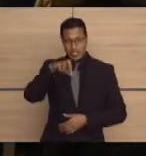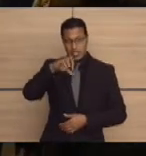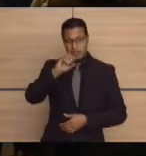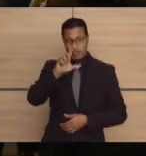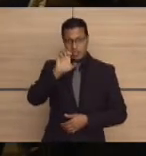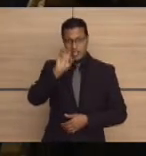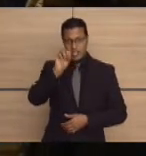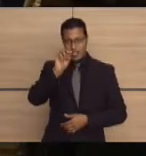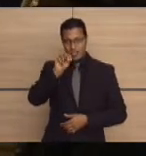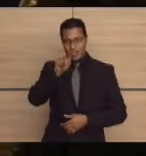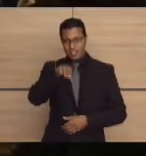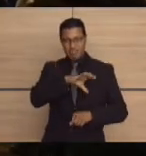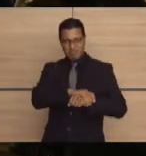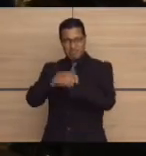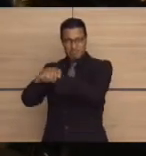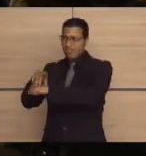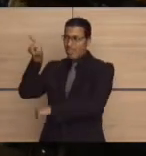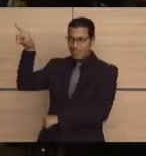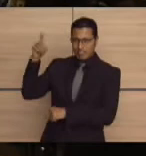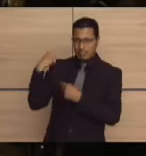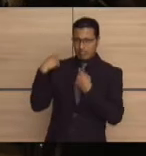Fernando VII, allá en España,